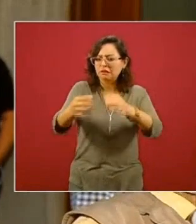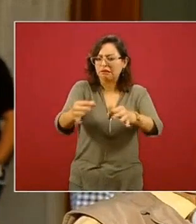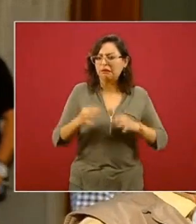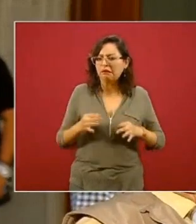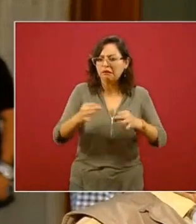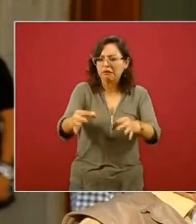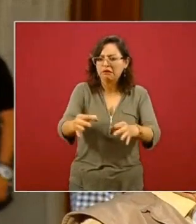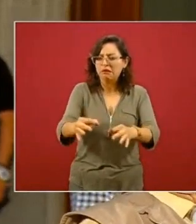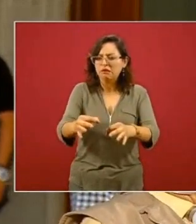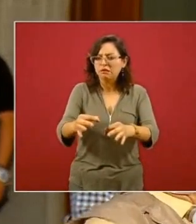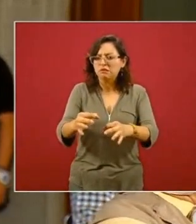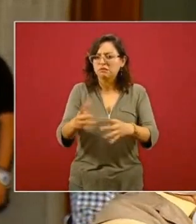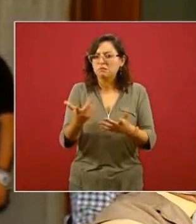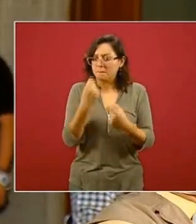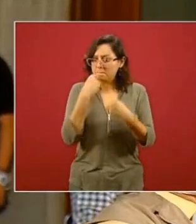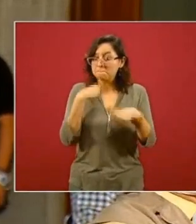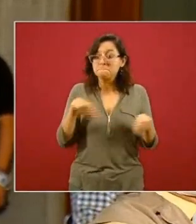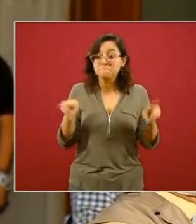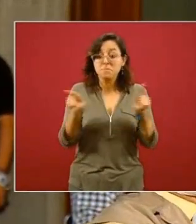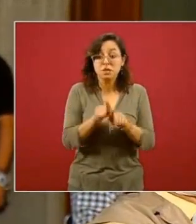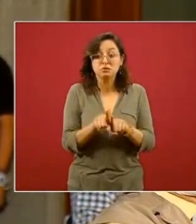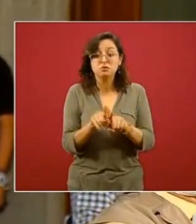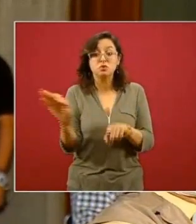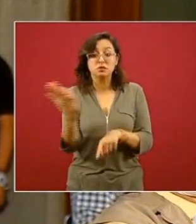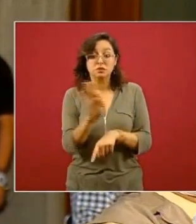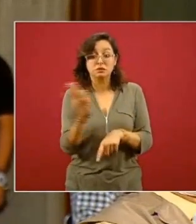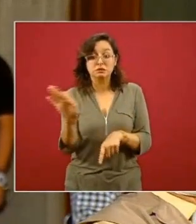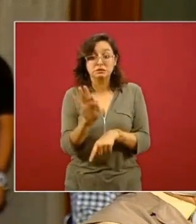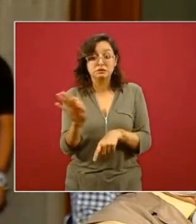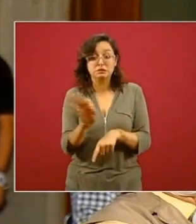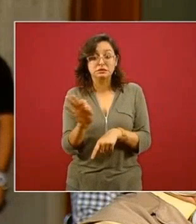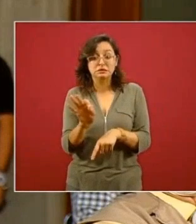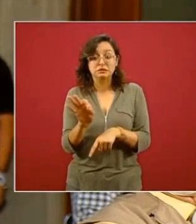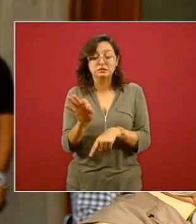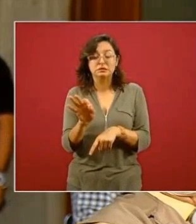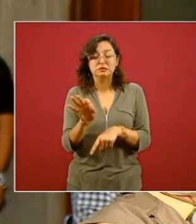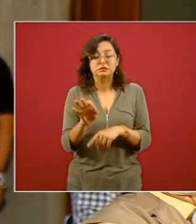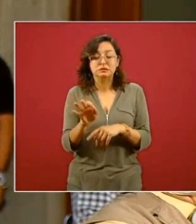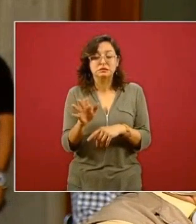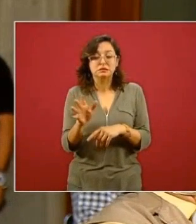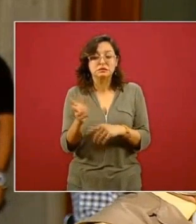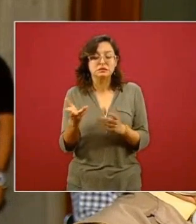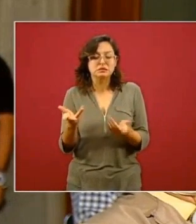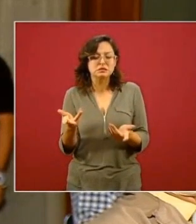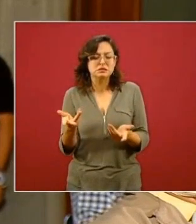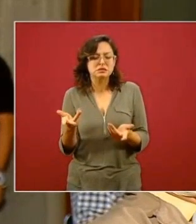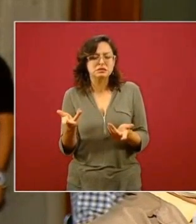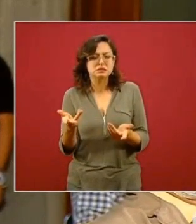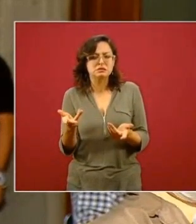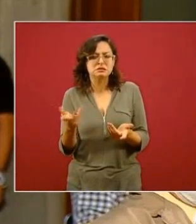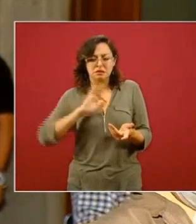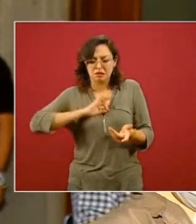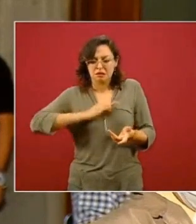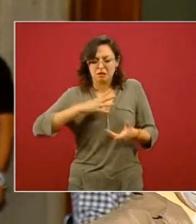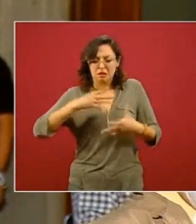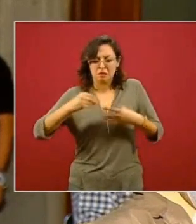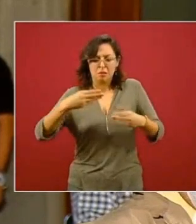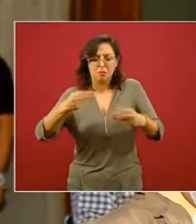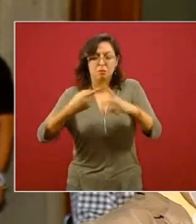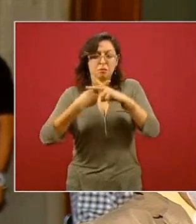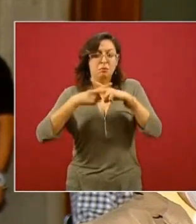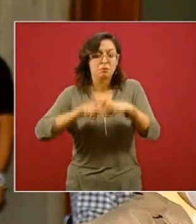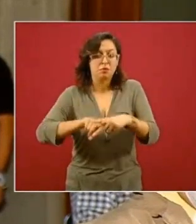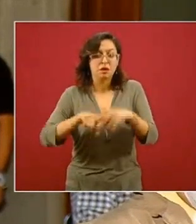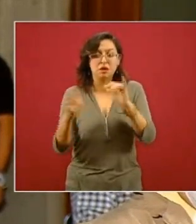generando también un desfase, un retraso, generó en el inicio de la contingencia, un